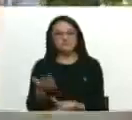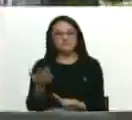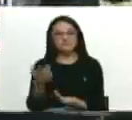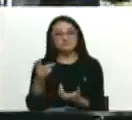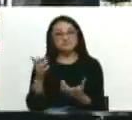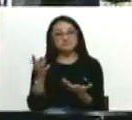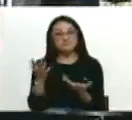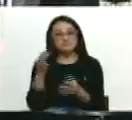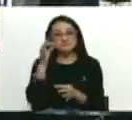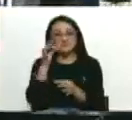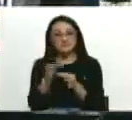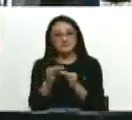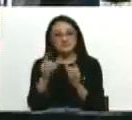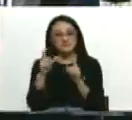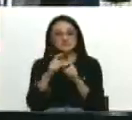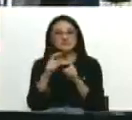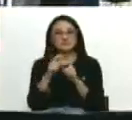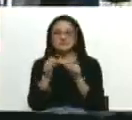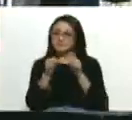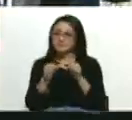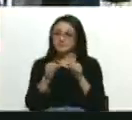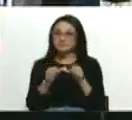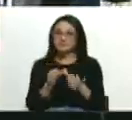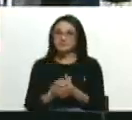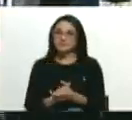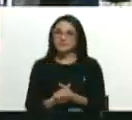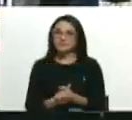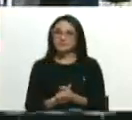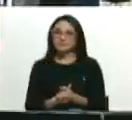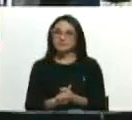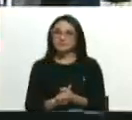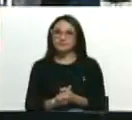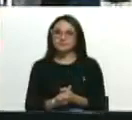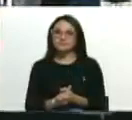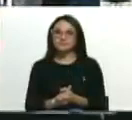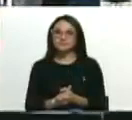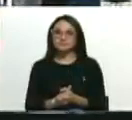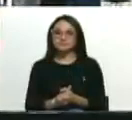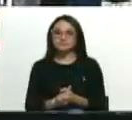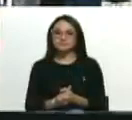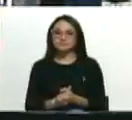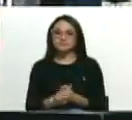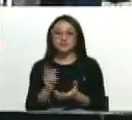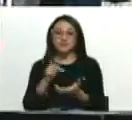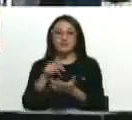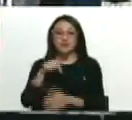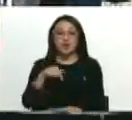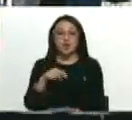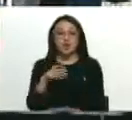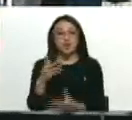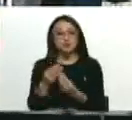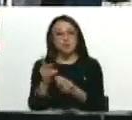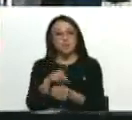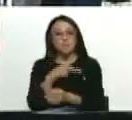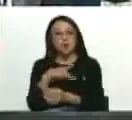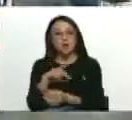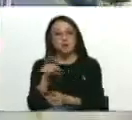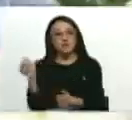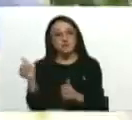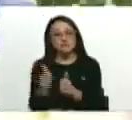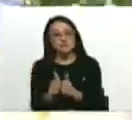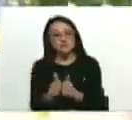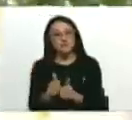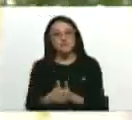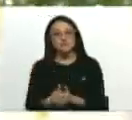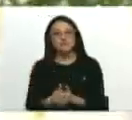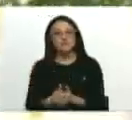de que la palabra siga, se mantenga. Yo vine hoy con unos poetas para acá.